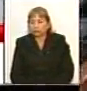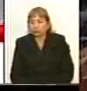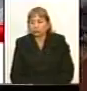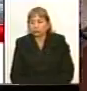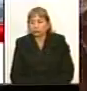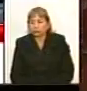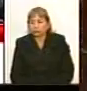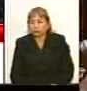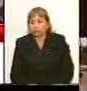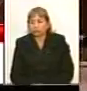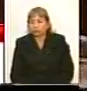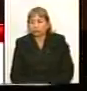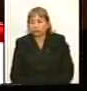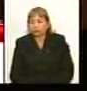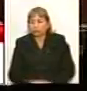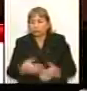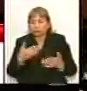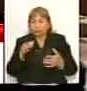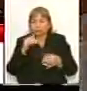Bueno, ya habiéndose votado,